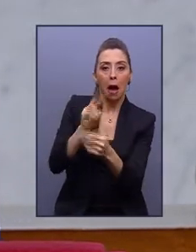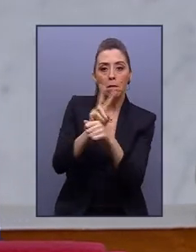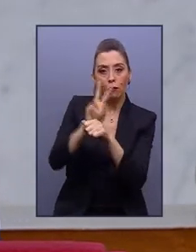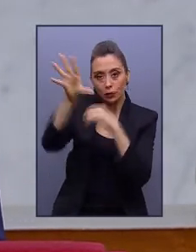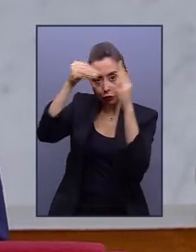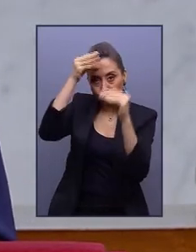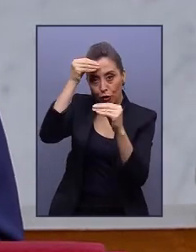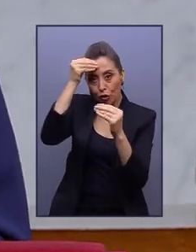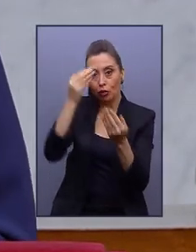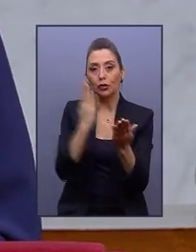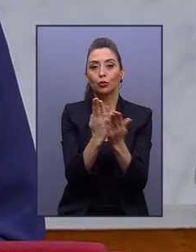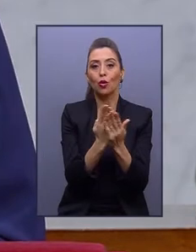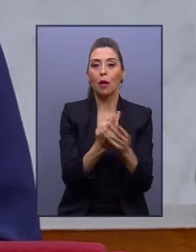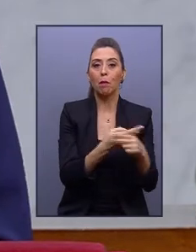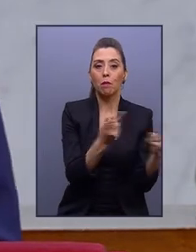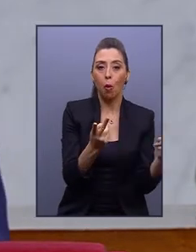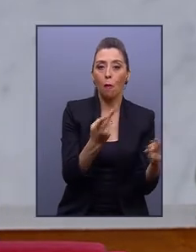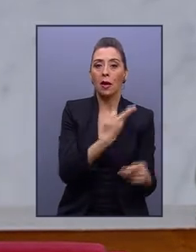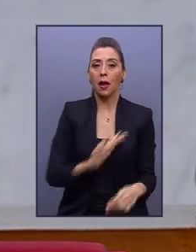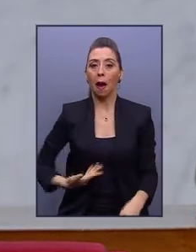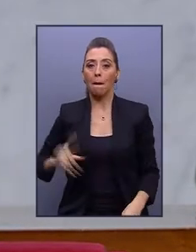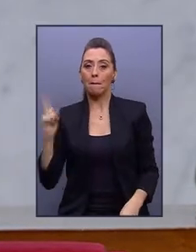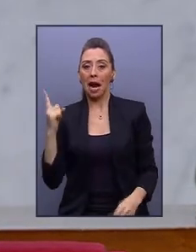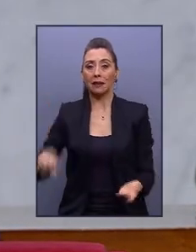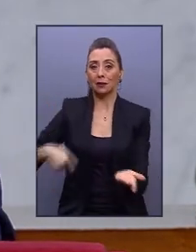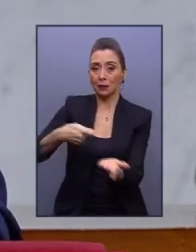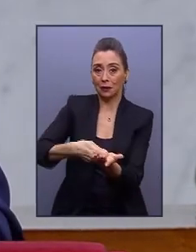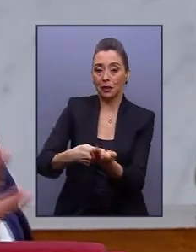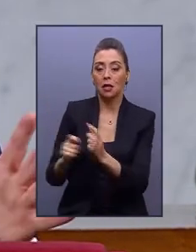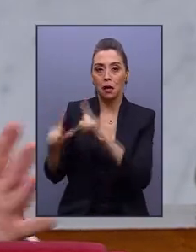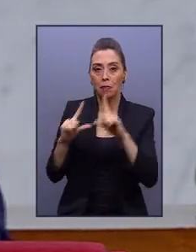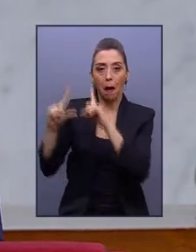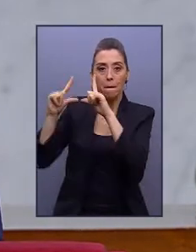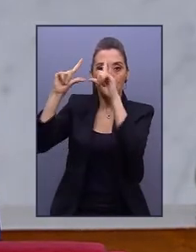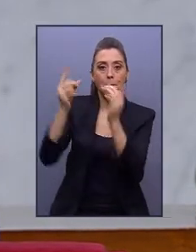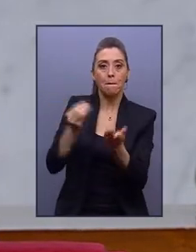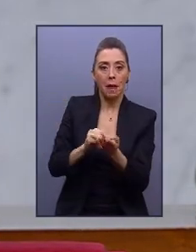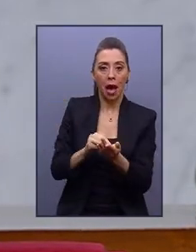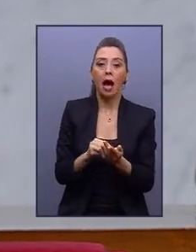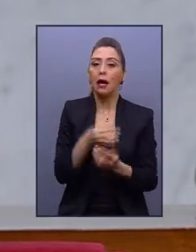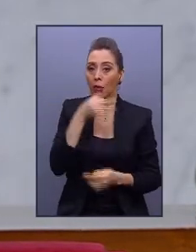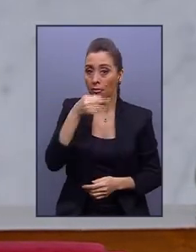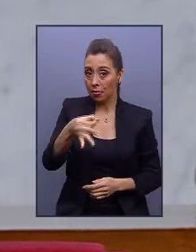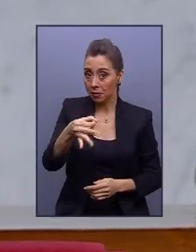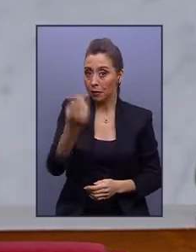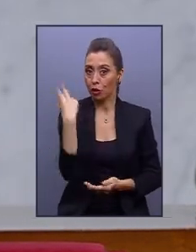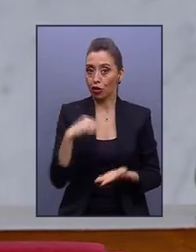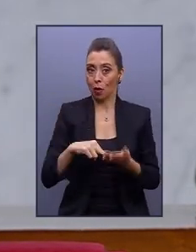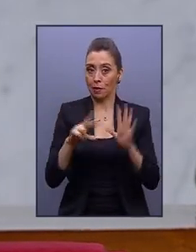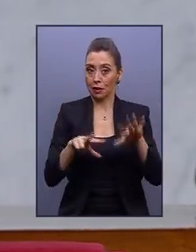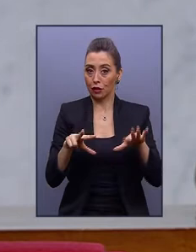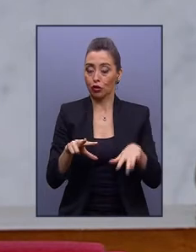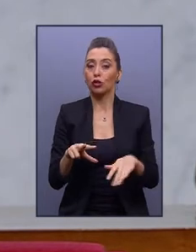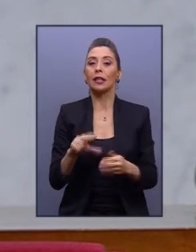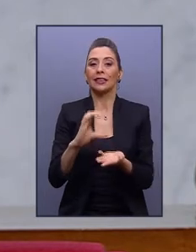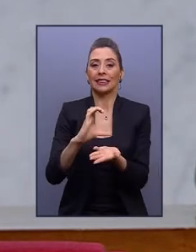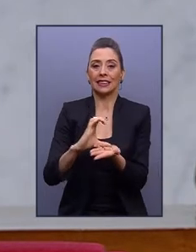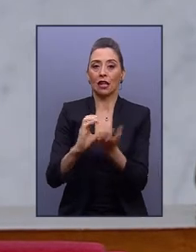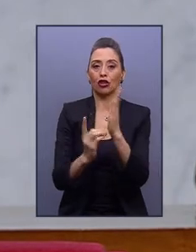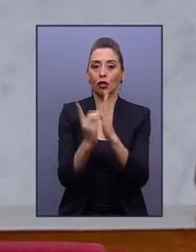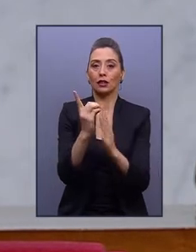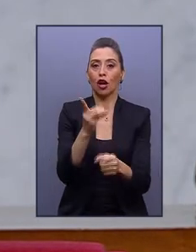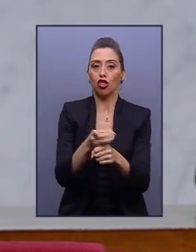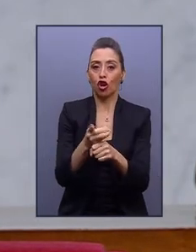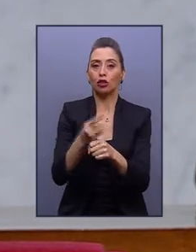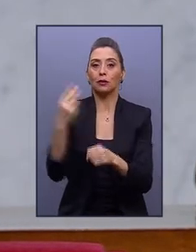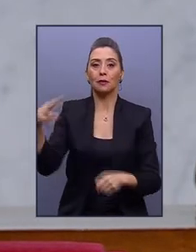profesores de enseñanza pública y particular subvencionada. Un dato para compartir, solo en el año 2018, el Centro de Desarrollo Docente del